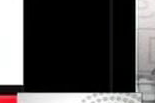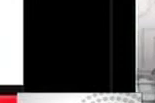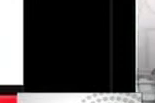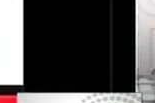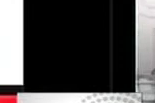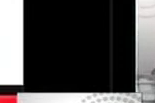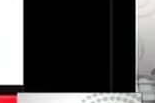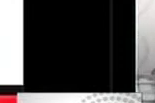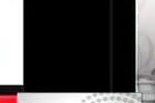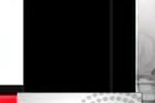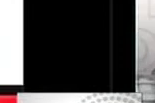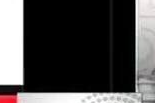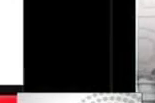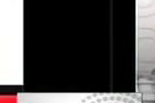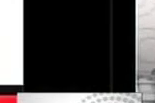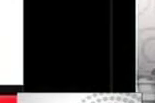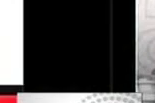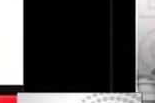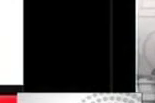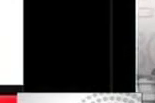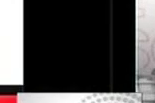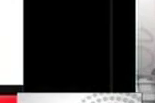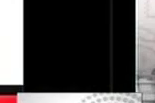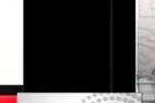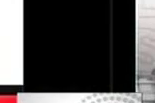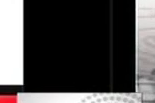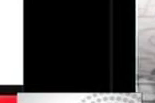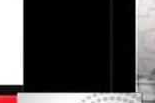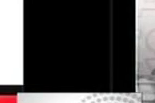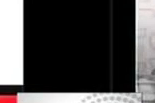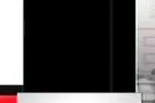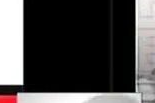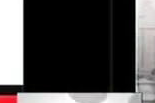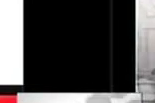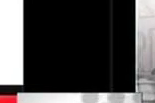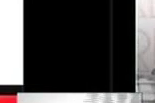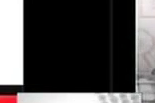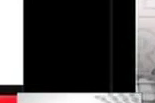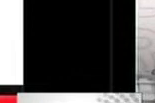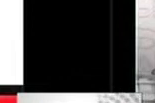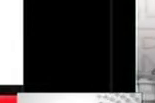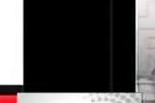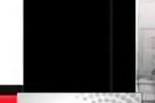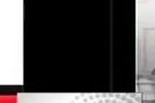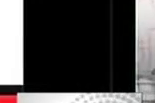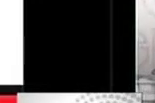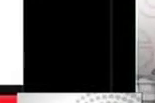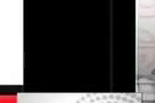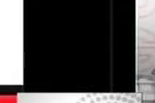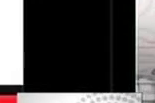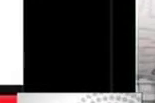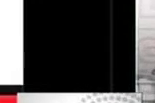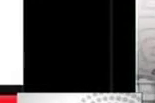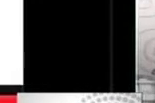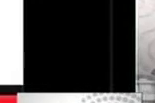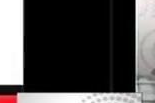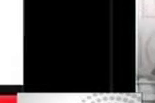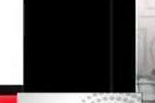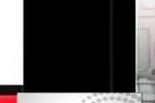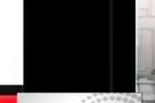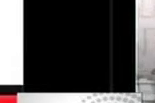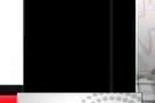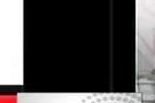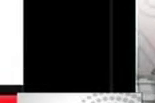contingencia, ¿no? Aquí pueden ver, bueno, perdón, me había olvidado que hay otro elemento que trabaja la ONP, que son los bonos de reconocimiento.